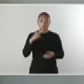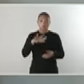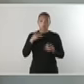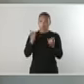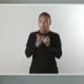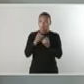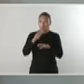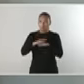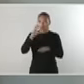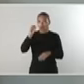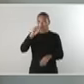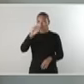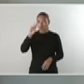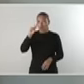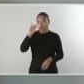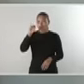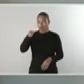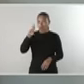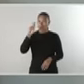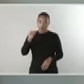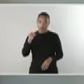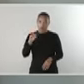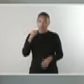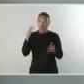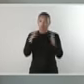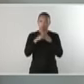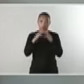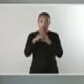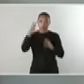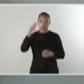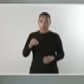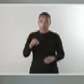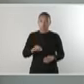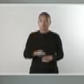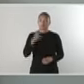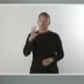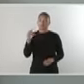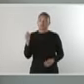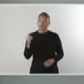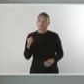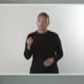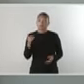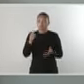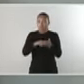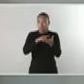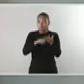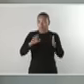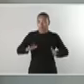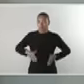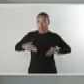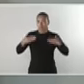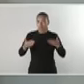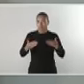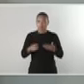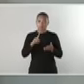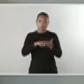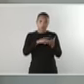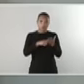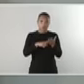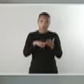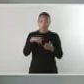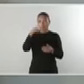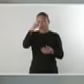corrupción no más guerra el 5 de junio te pido tu voto de confianza un voto por